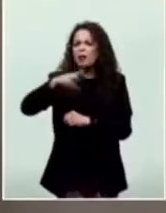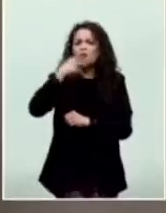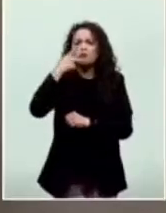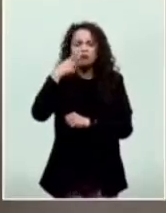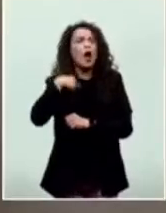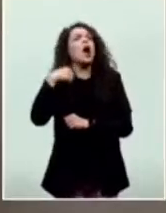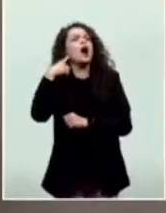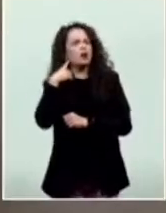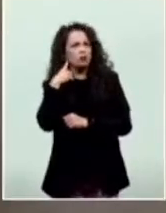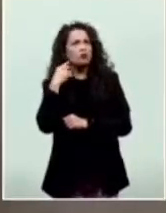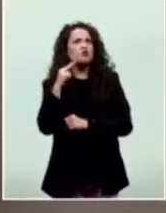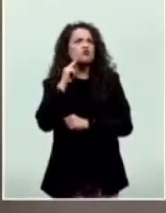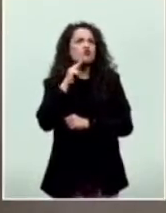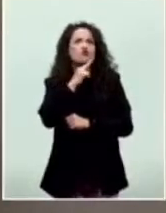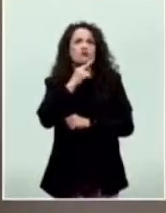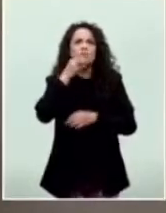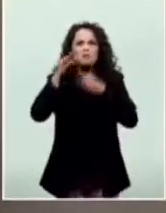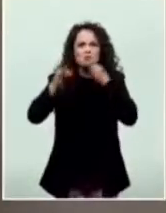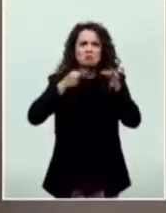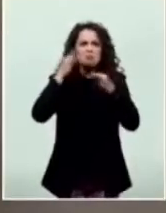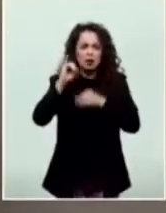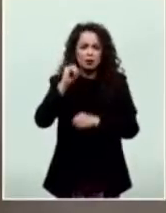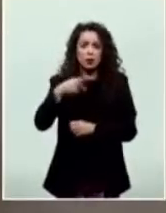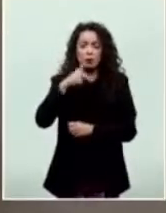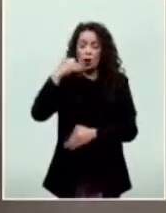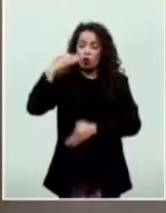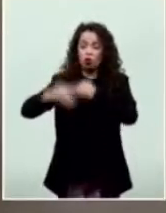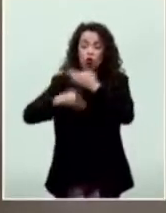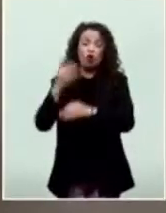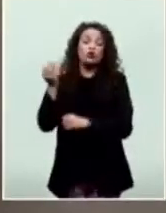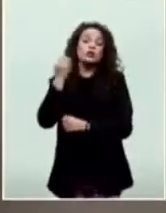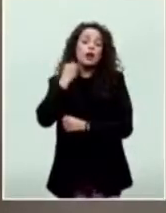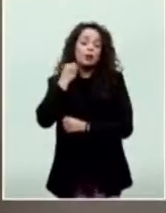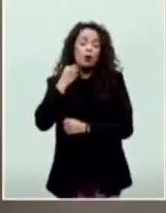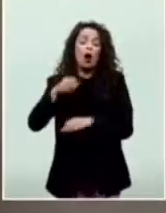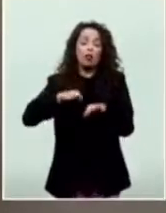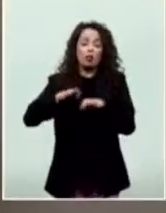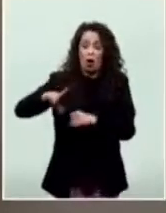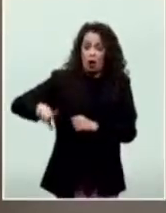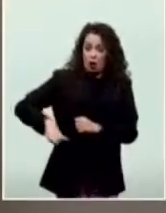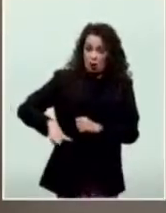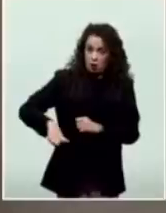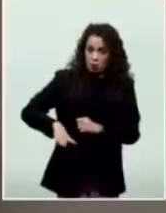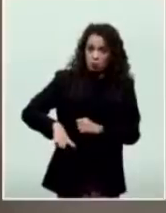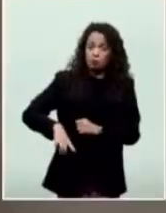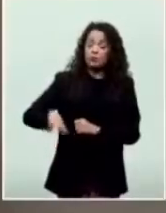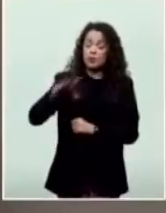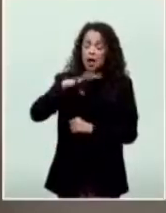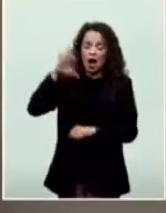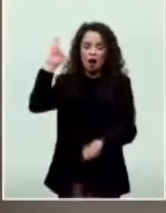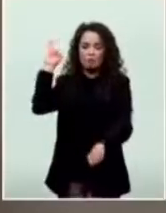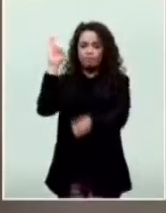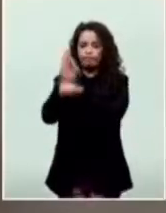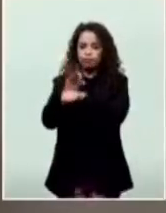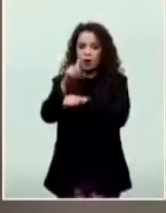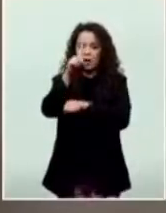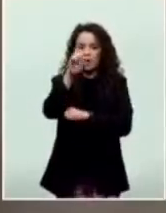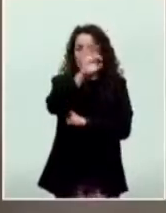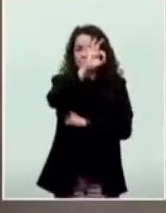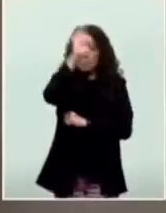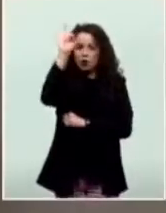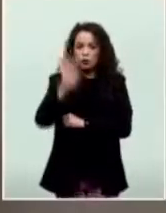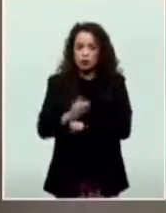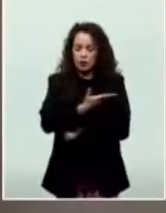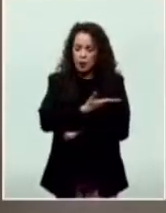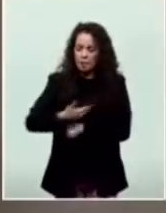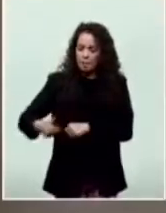que todas y todos los defensores y defensoras públicos cuentan con el respaldo absoluto del presidente de la